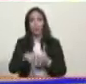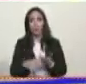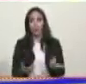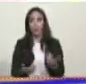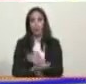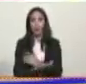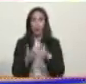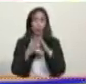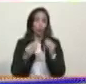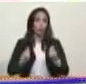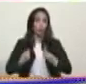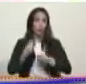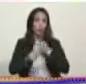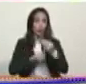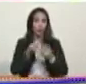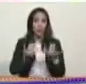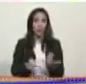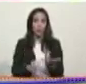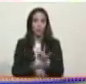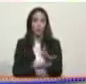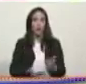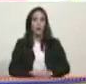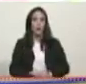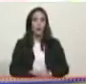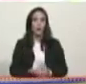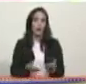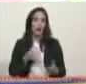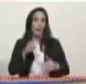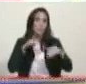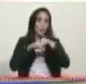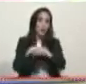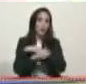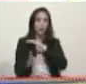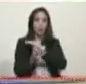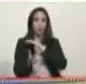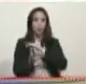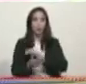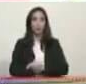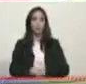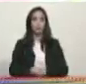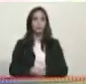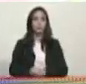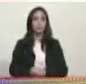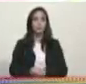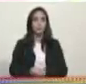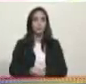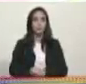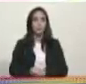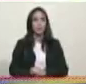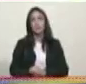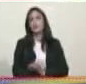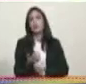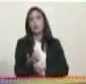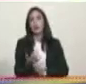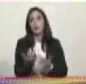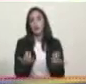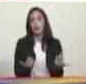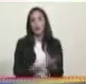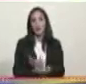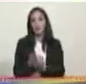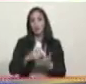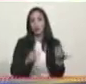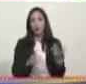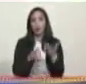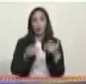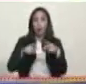todo lo que estamos viviendo ahorita en Metro de Caracas con la apropiación de tecnológica que estamos haciendo, ya que no solamente estaría en el marco de un patio